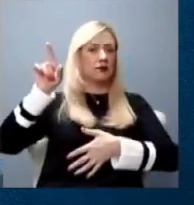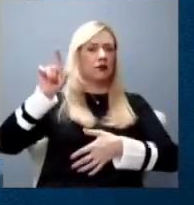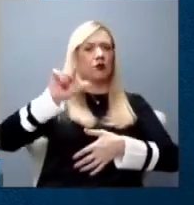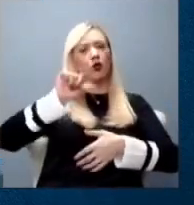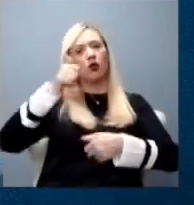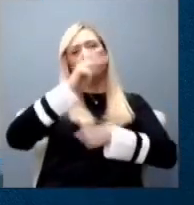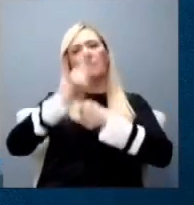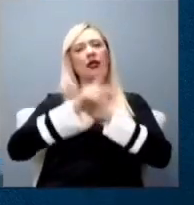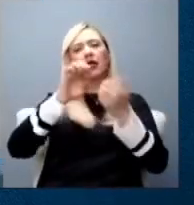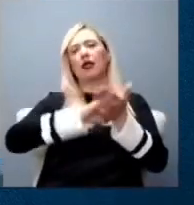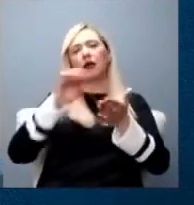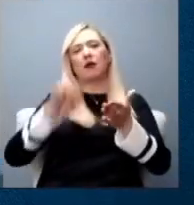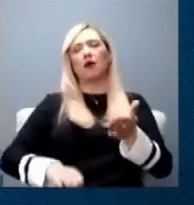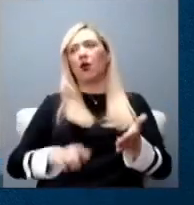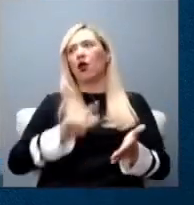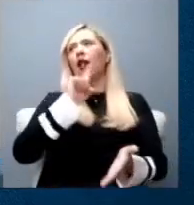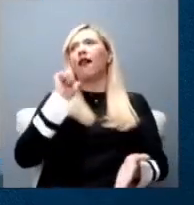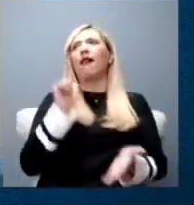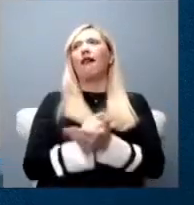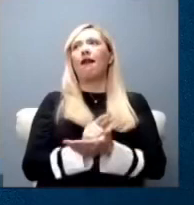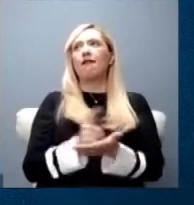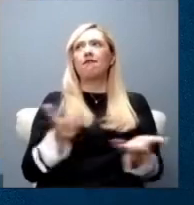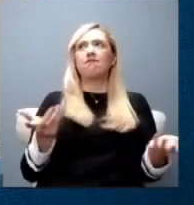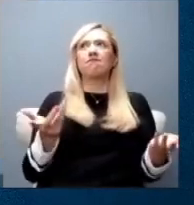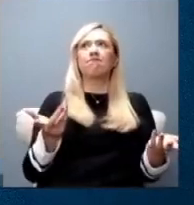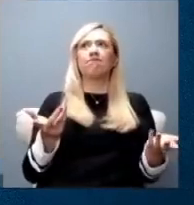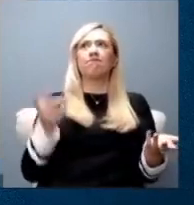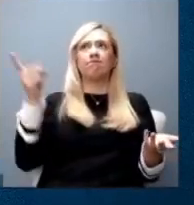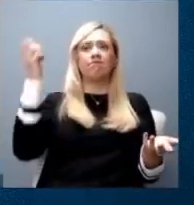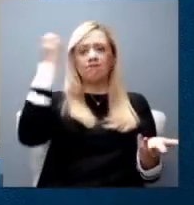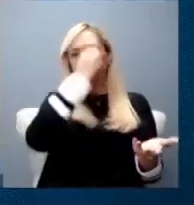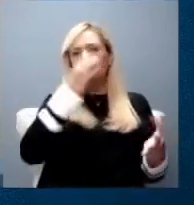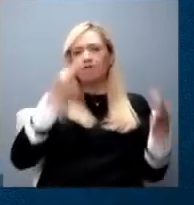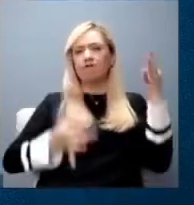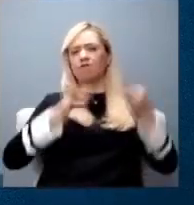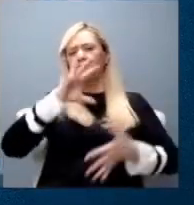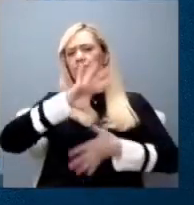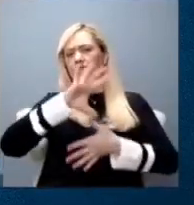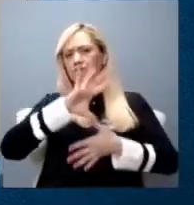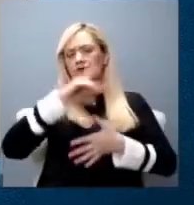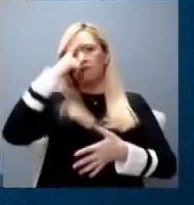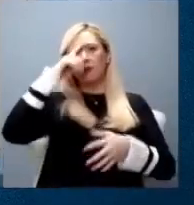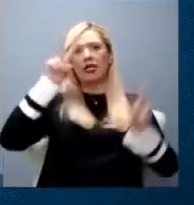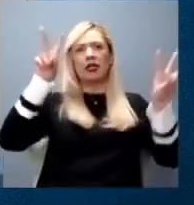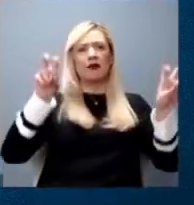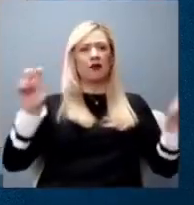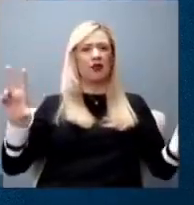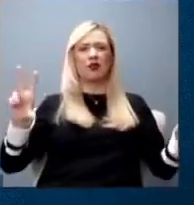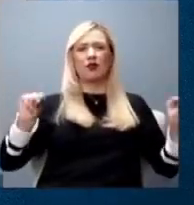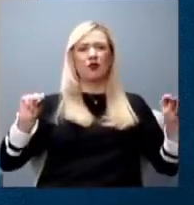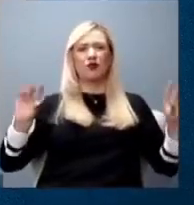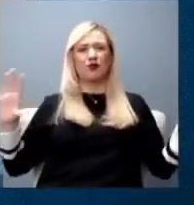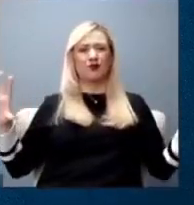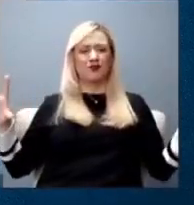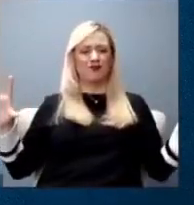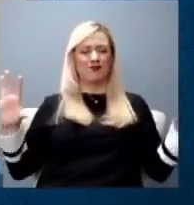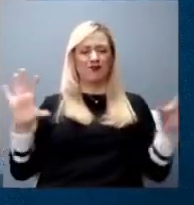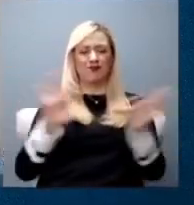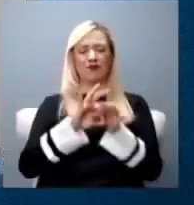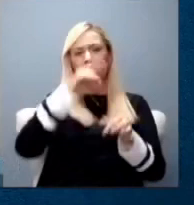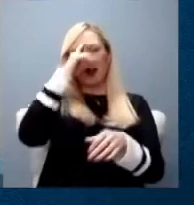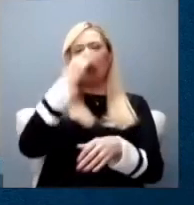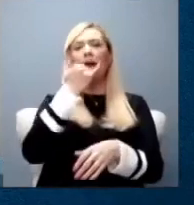por ejemplo, las leyes que evaluó la Corte Interamericana en materia de incompatibilidad de normas de